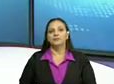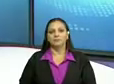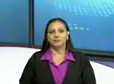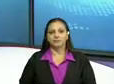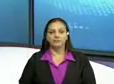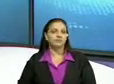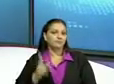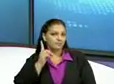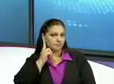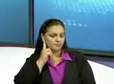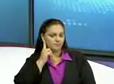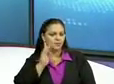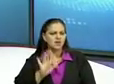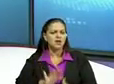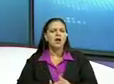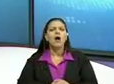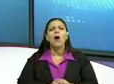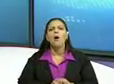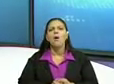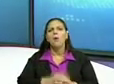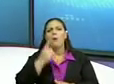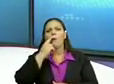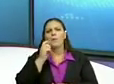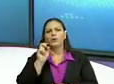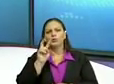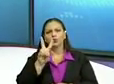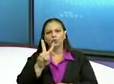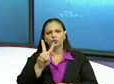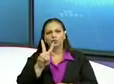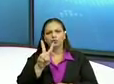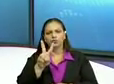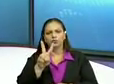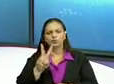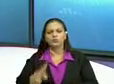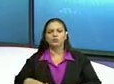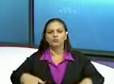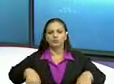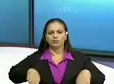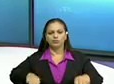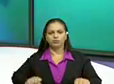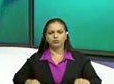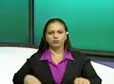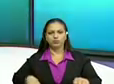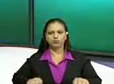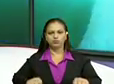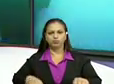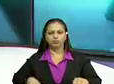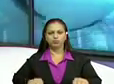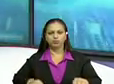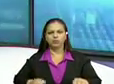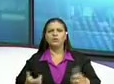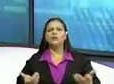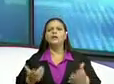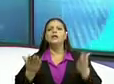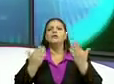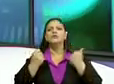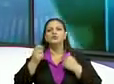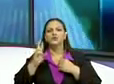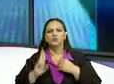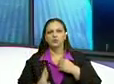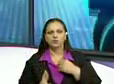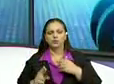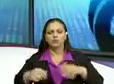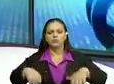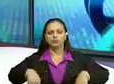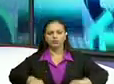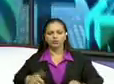bien, grabó el momento cuando dos sujetos en moto asaltan a dos ciudadanos en el sur de Guayaquil.